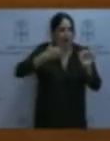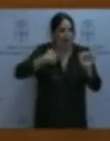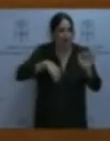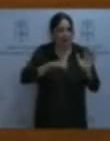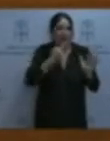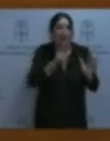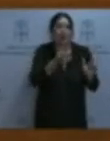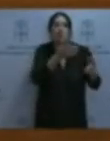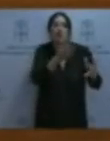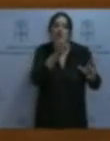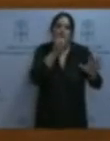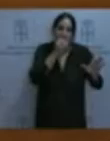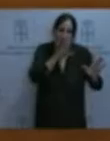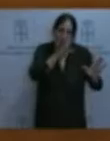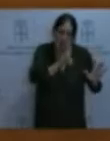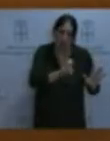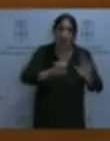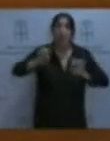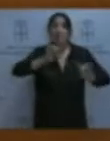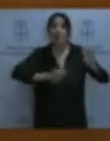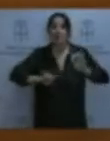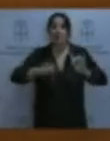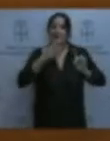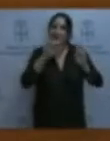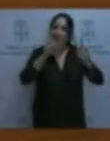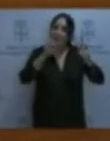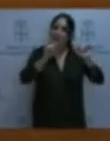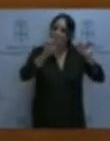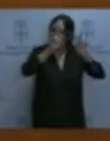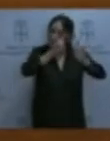más o menos bien. El problema cuando analizamos